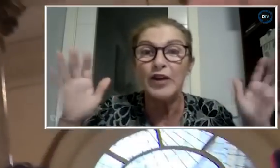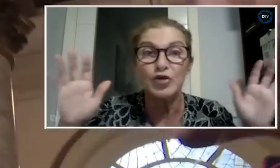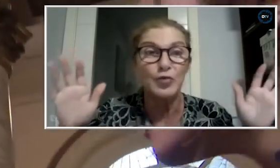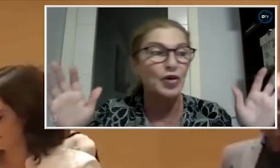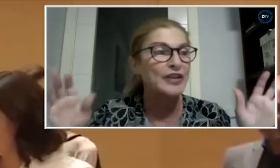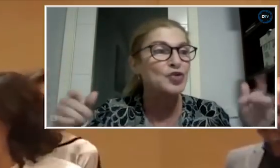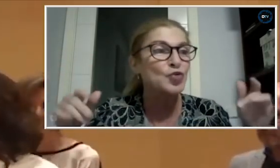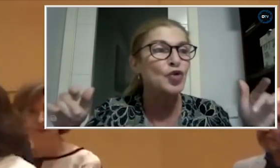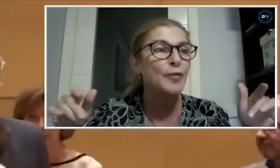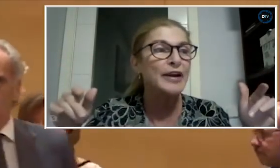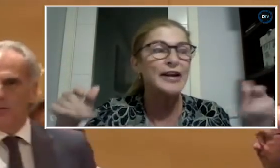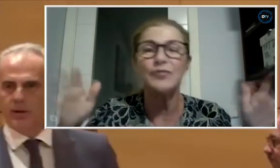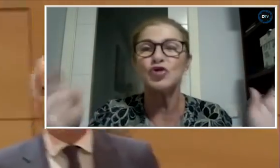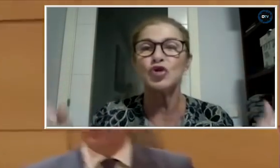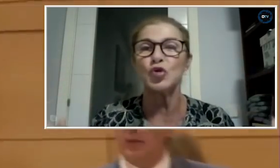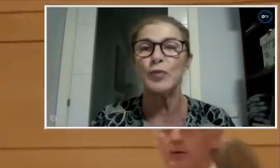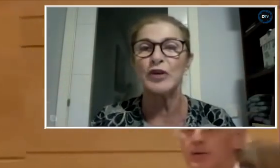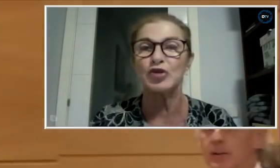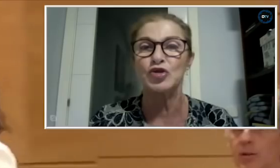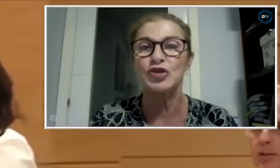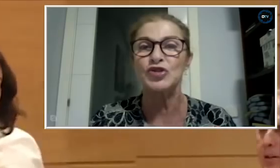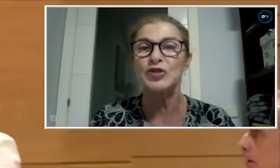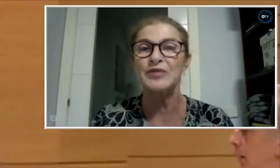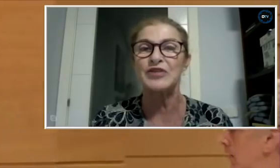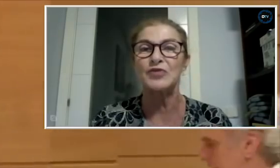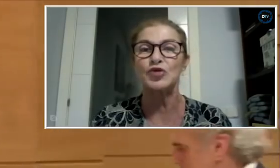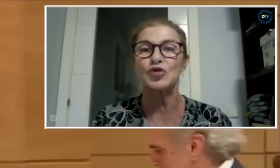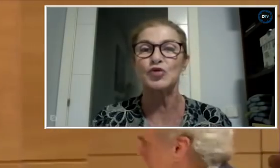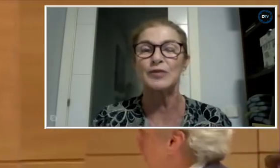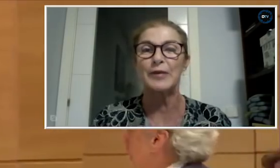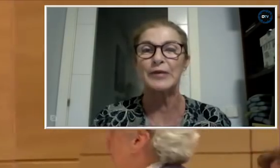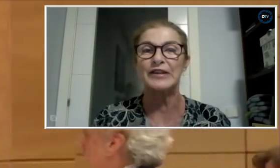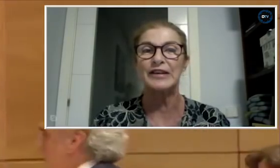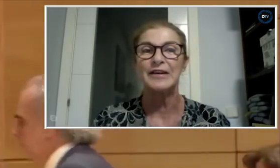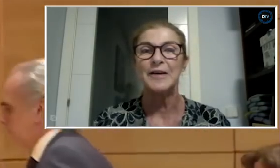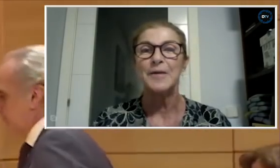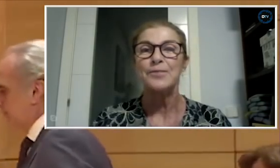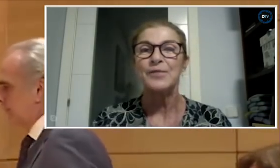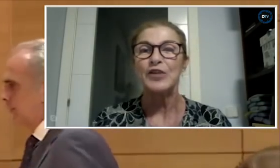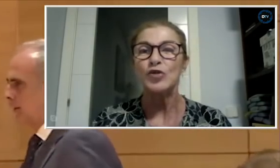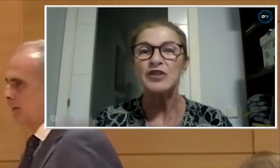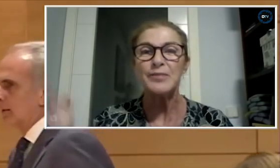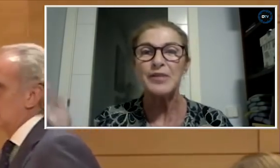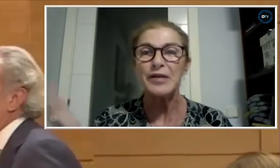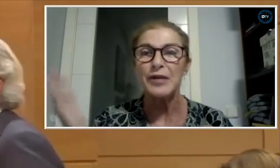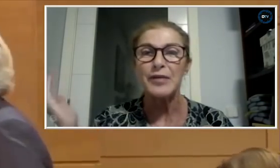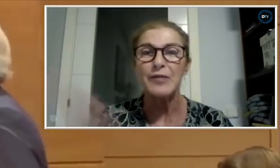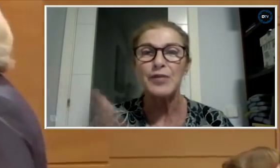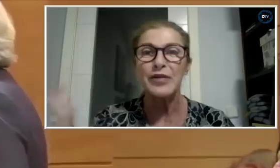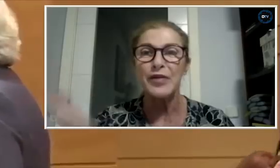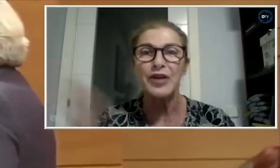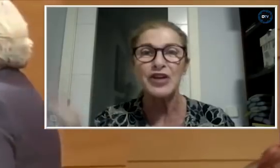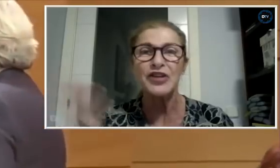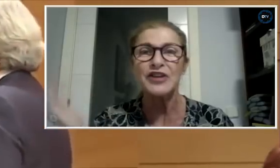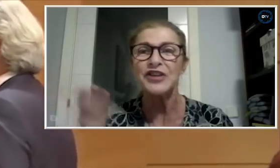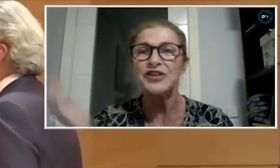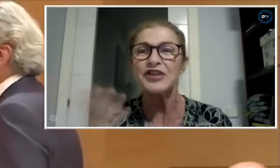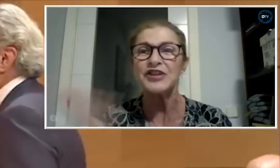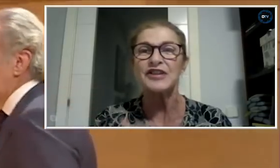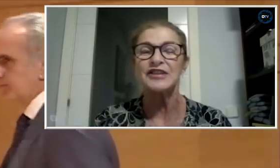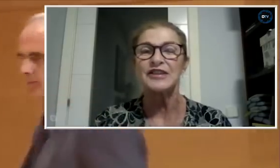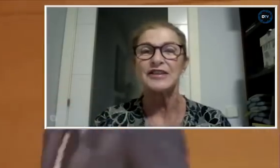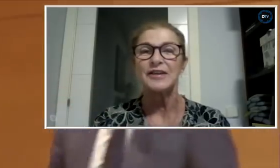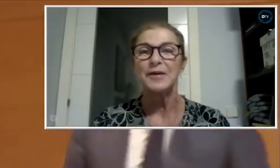de números, porque es un nombre y muchos números. No sé si os ha pasado a vosotros últimamente. Y entonces empiezan, chao.